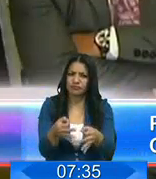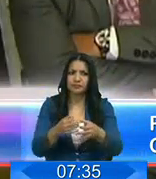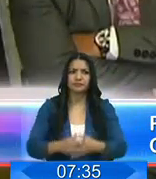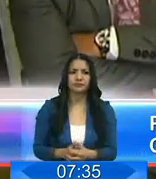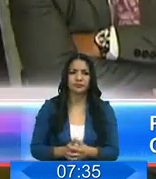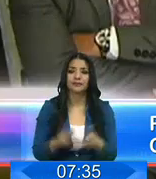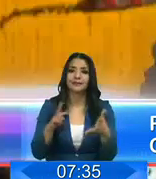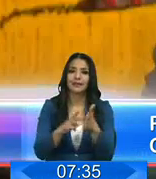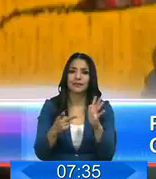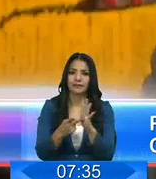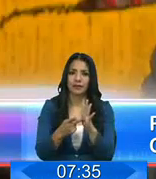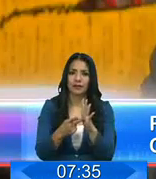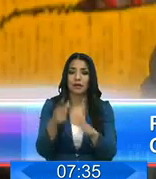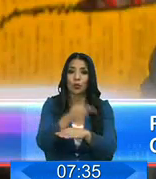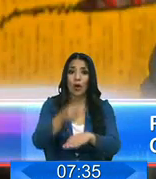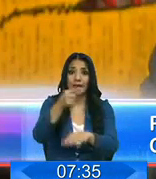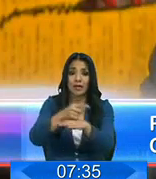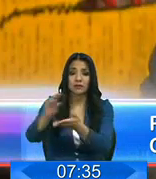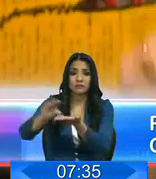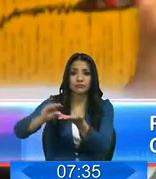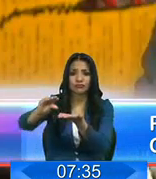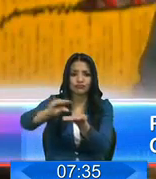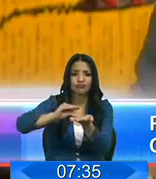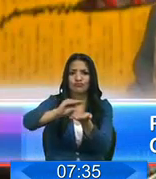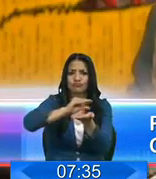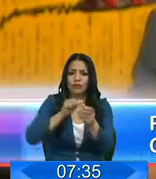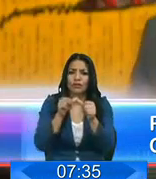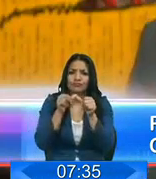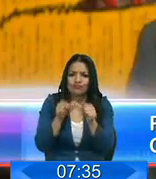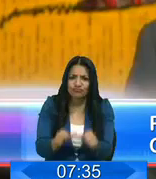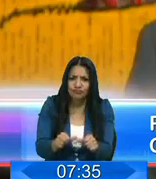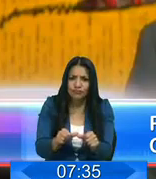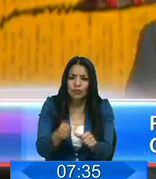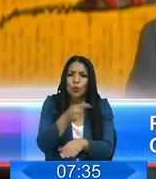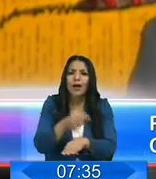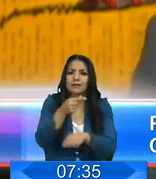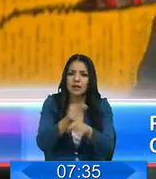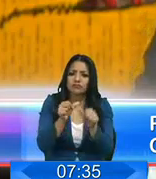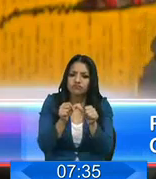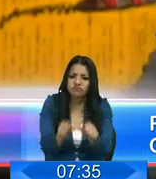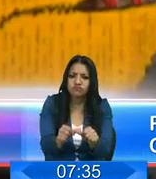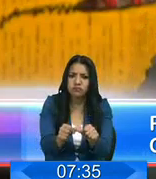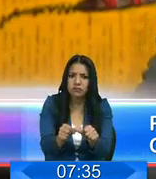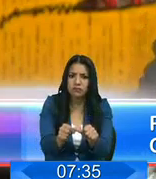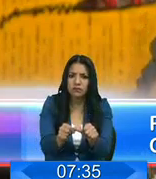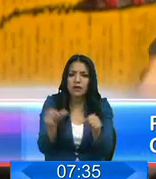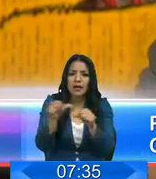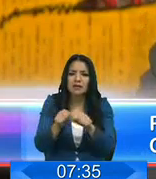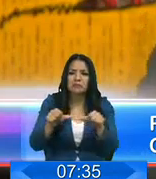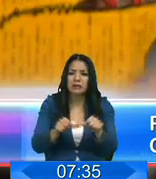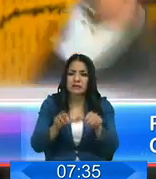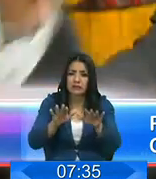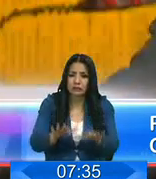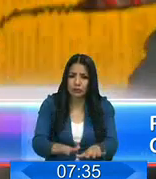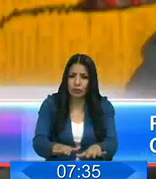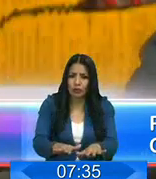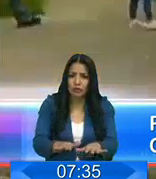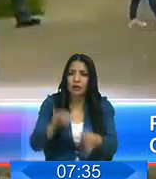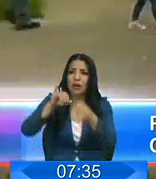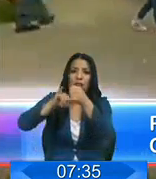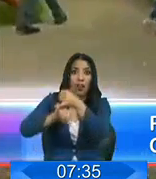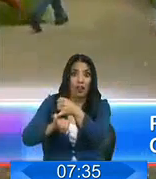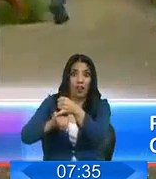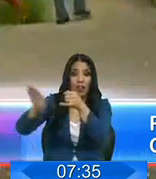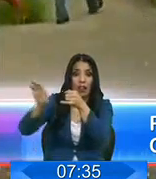las rentas del Guayas se queden en Guayas, que administrativamente no dependamos.